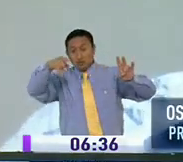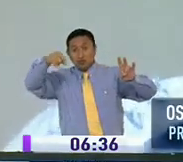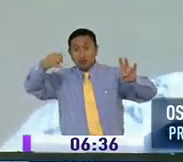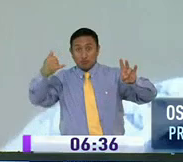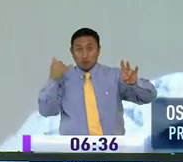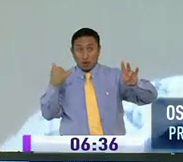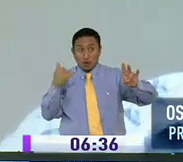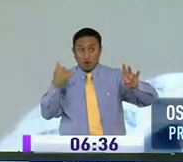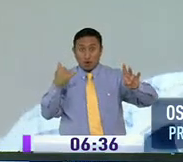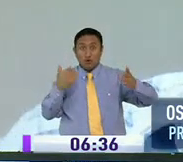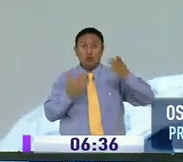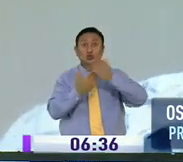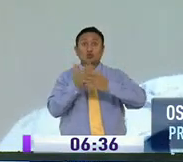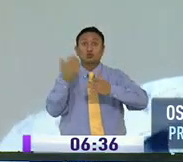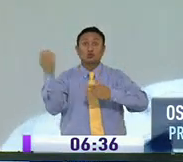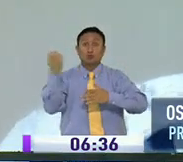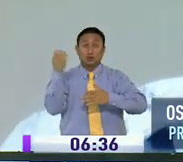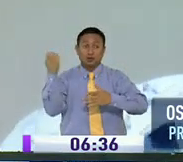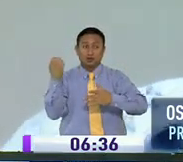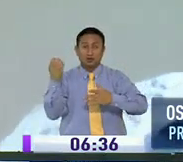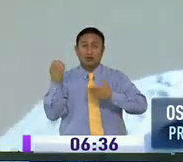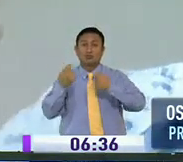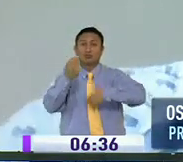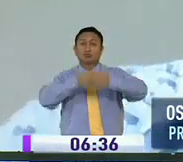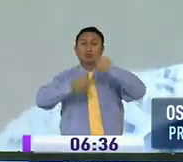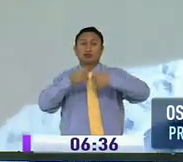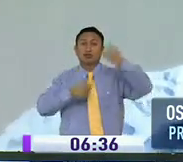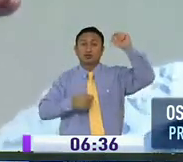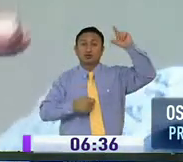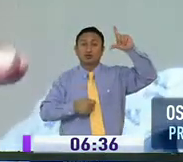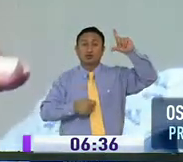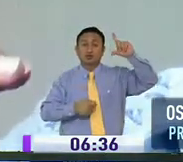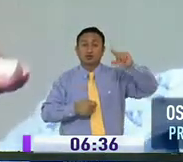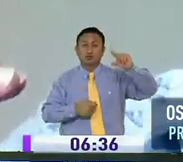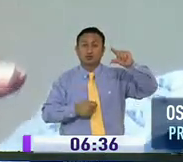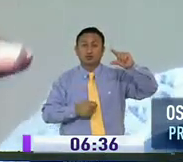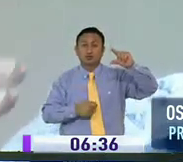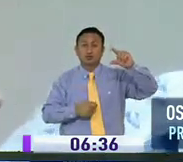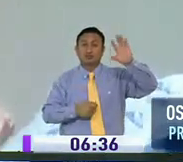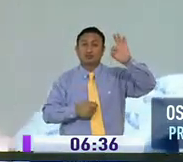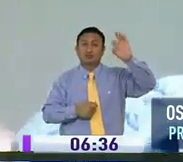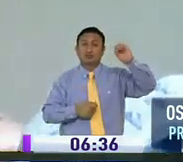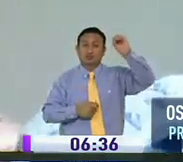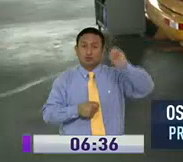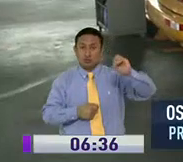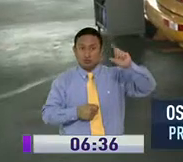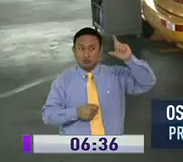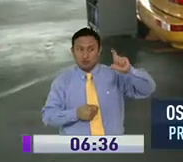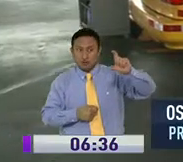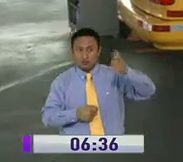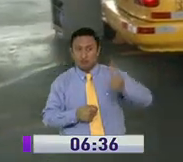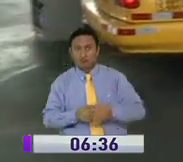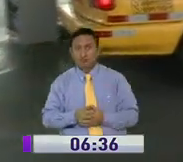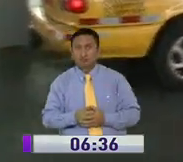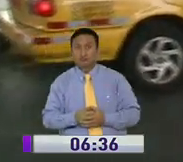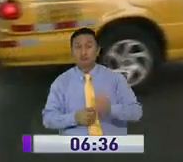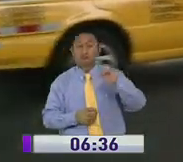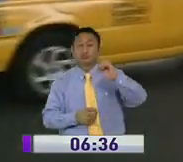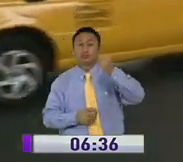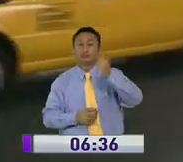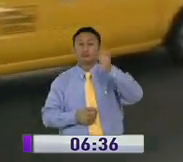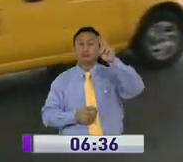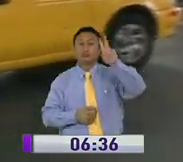regir este estado de emergencia. Es cuando las ventas se redujeron en un 90%. Osvaldo Erazo,